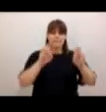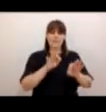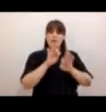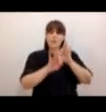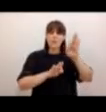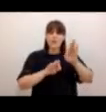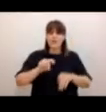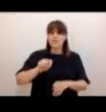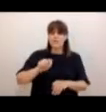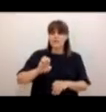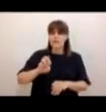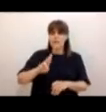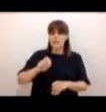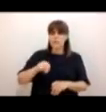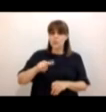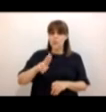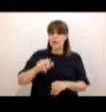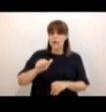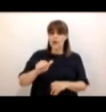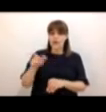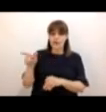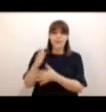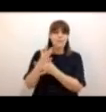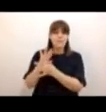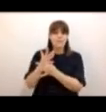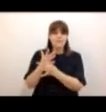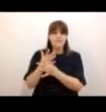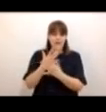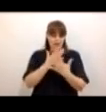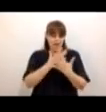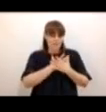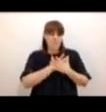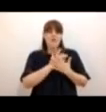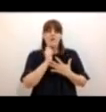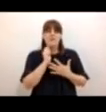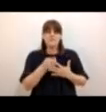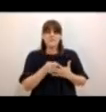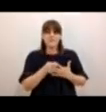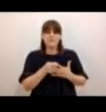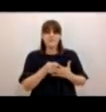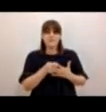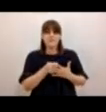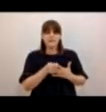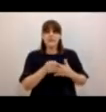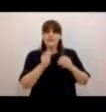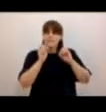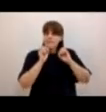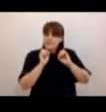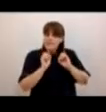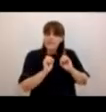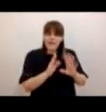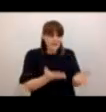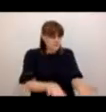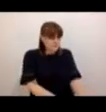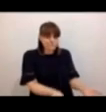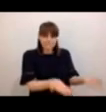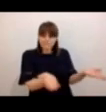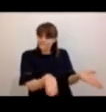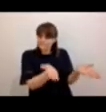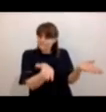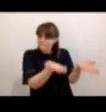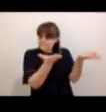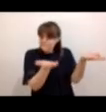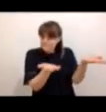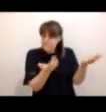y Humberto Maturana dice el amor es dejar aparecer es decir hay que dejar que el otro aparezca hay que